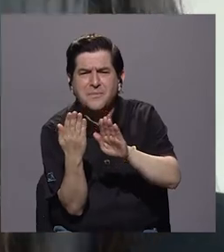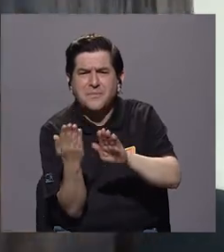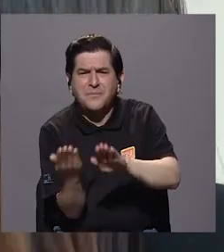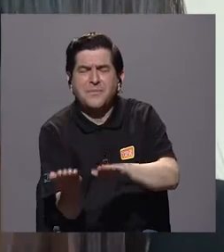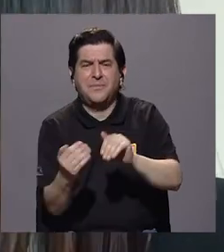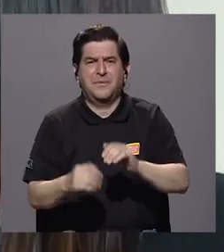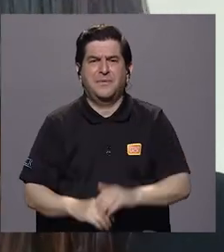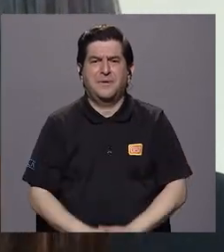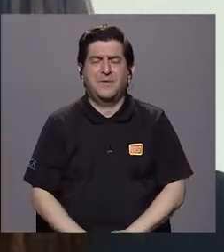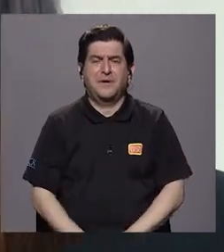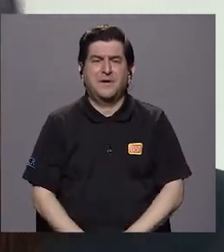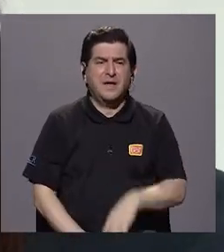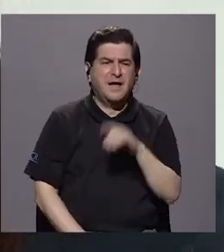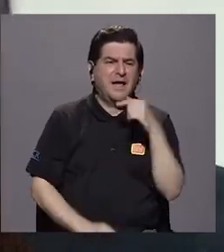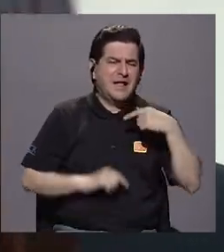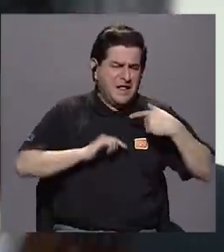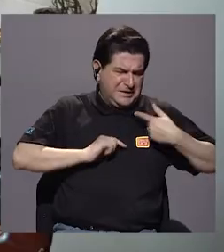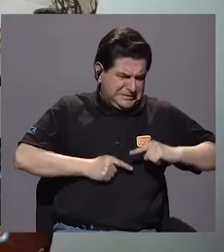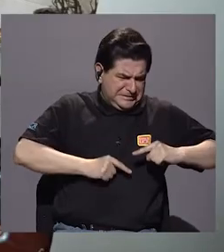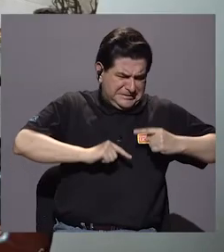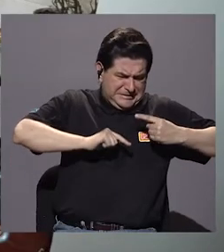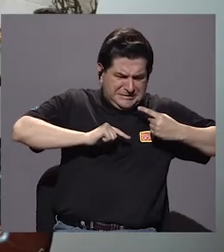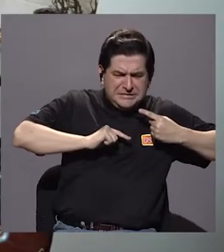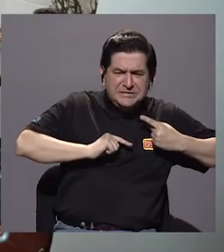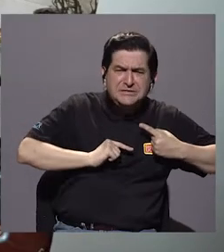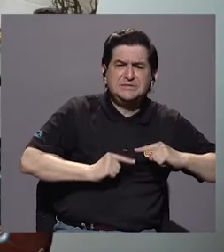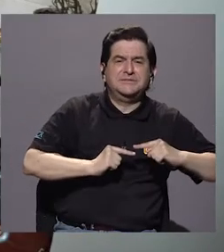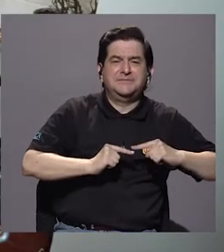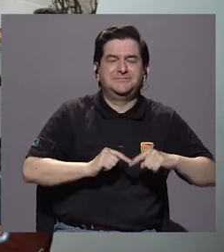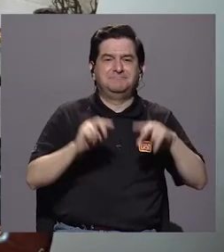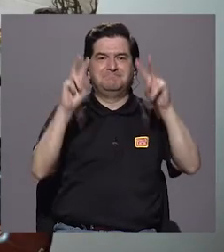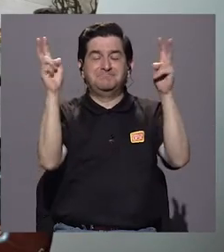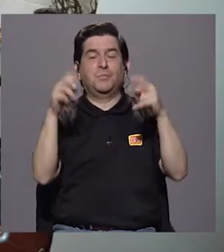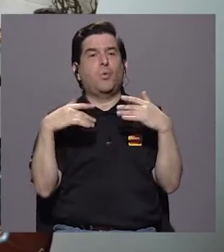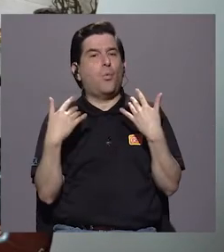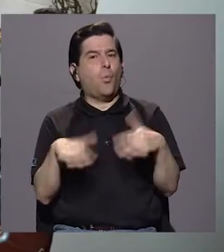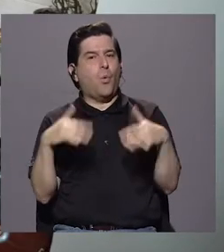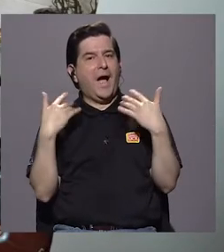morir porque duele. Ay, ay, ay.